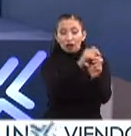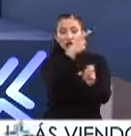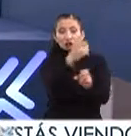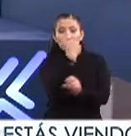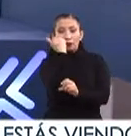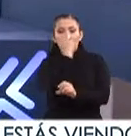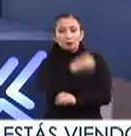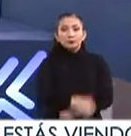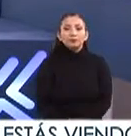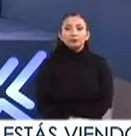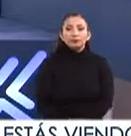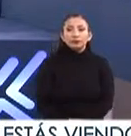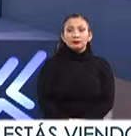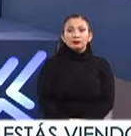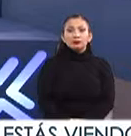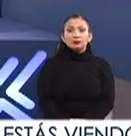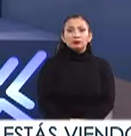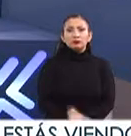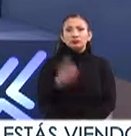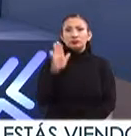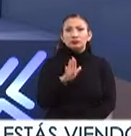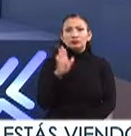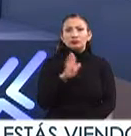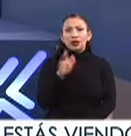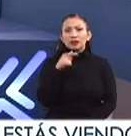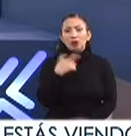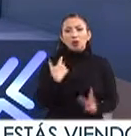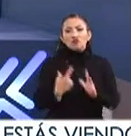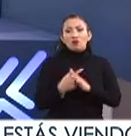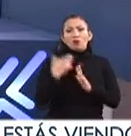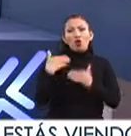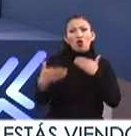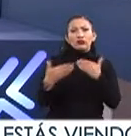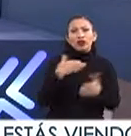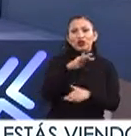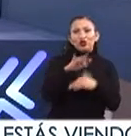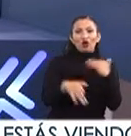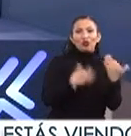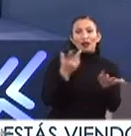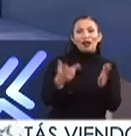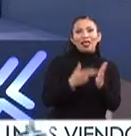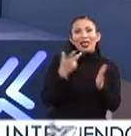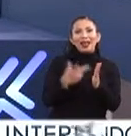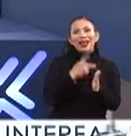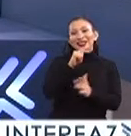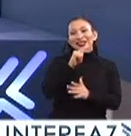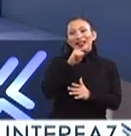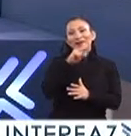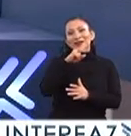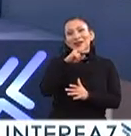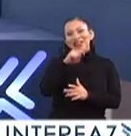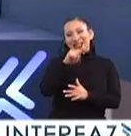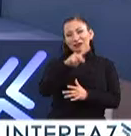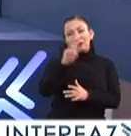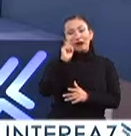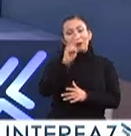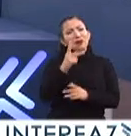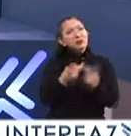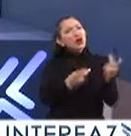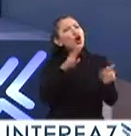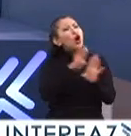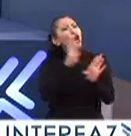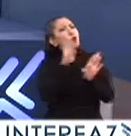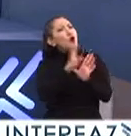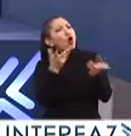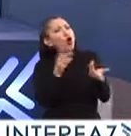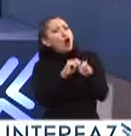sus estudiantes. Y que parecería que surge de una moda, ¿no? De todas estas series televisivas. Seguramente muchos jóvenes llegaron a preguntar